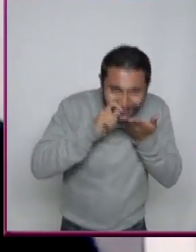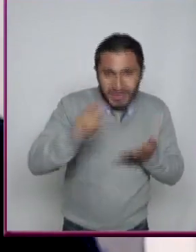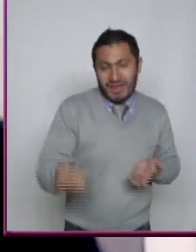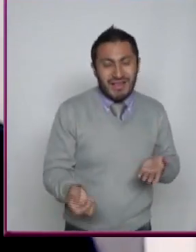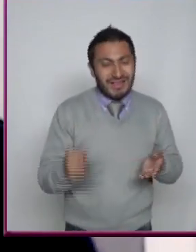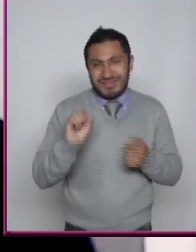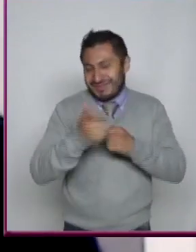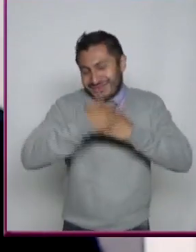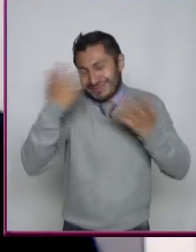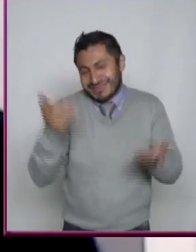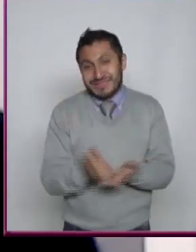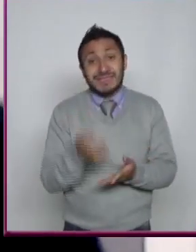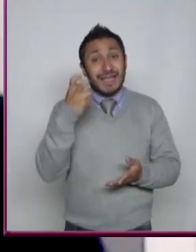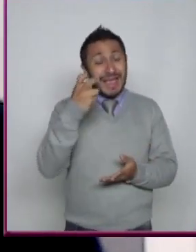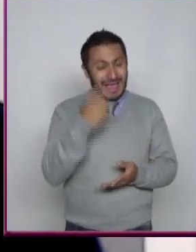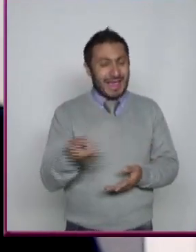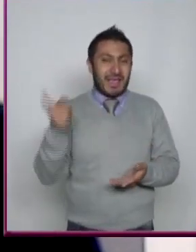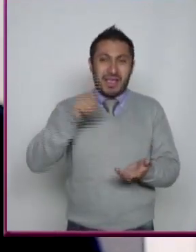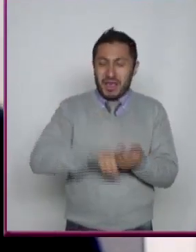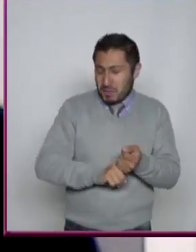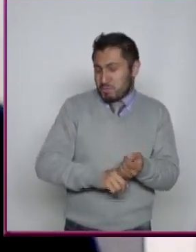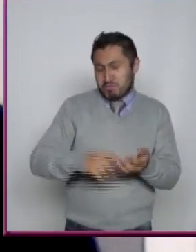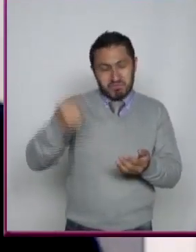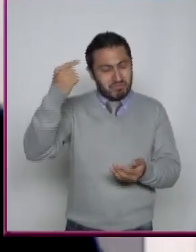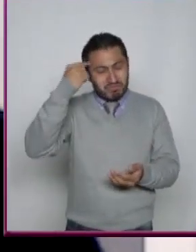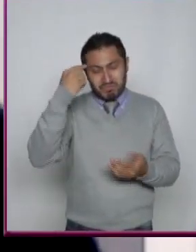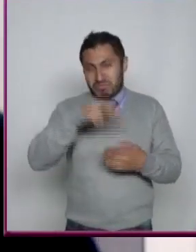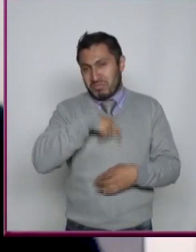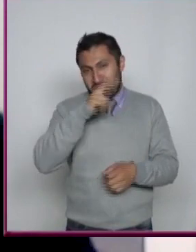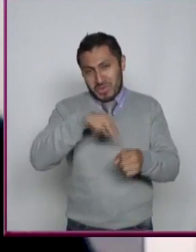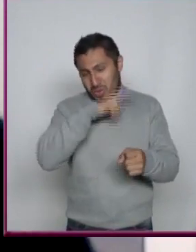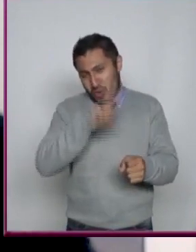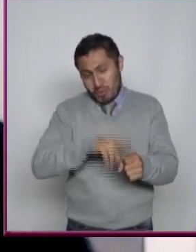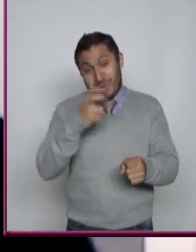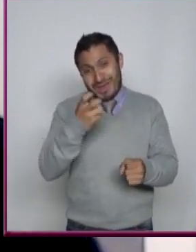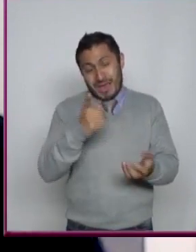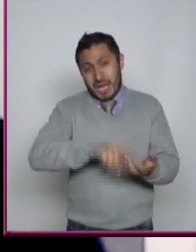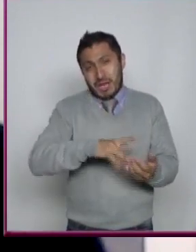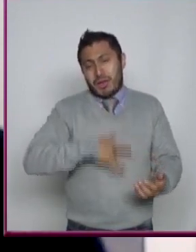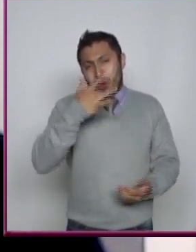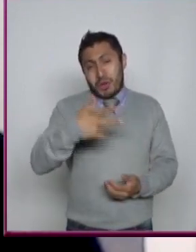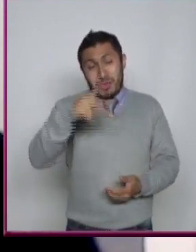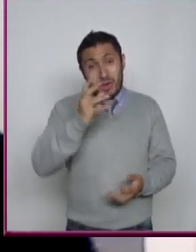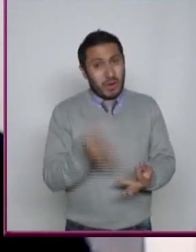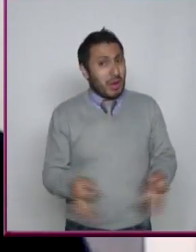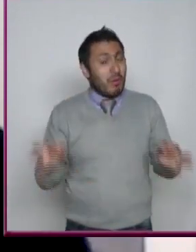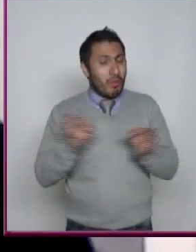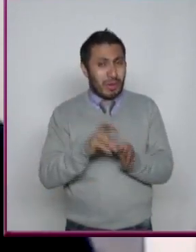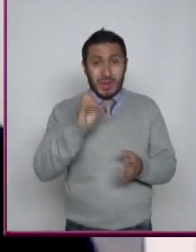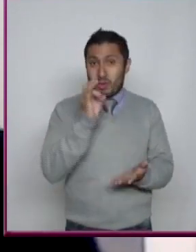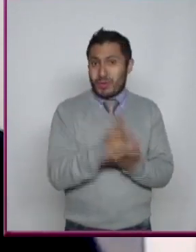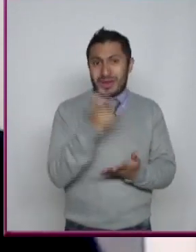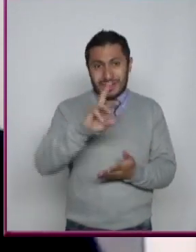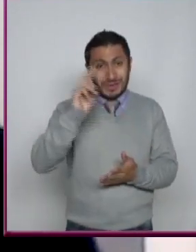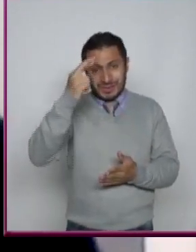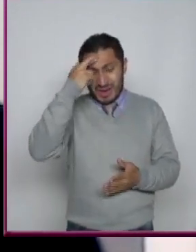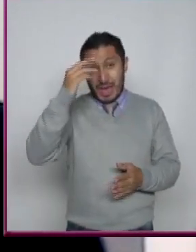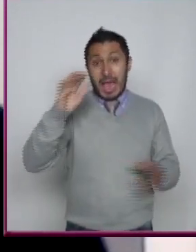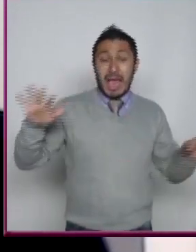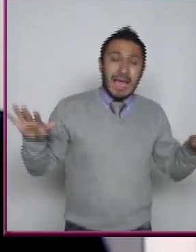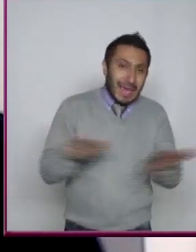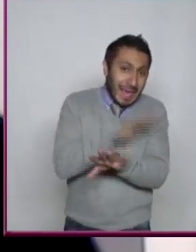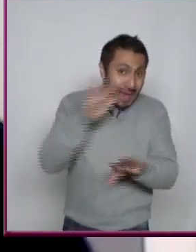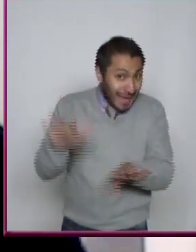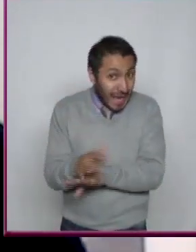son normales, son parte del enamoramiento, ¿no? Pero es importante recordar que son eso, alteraciones.